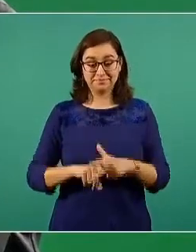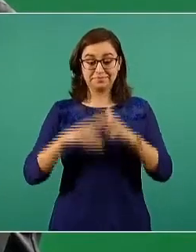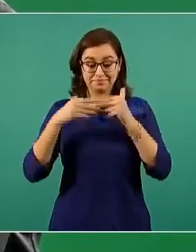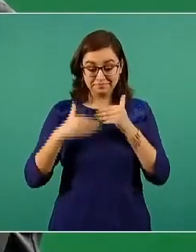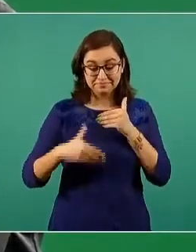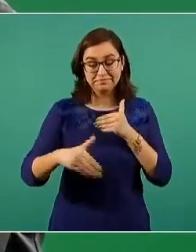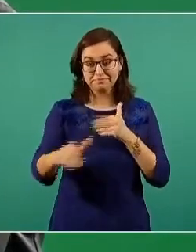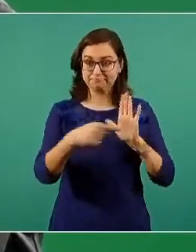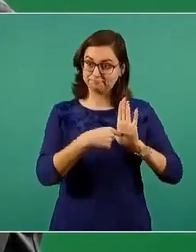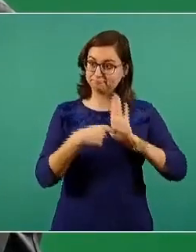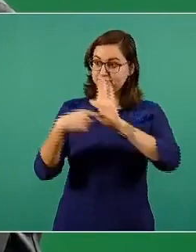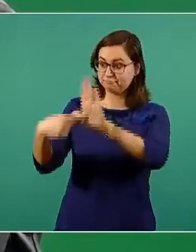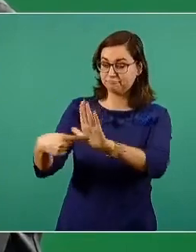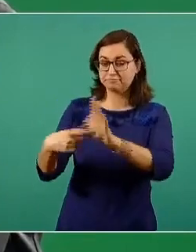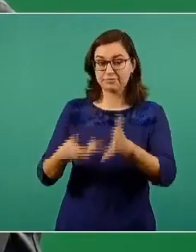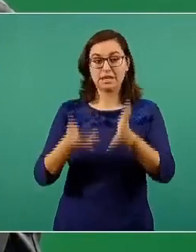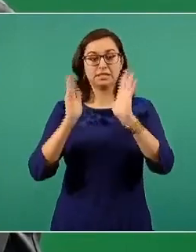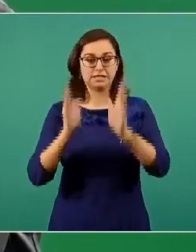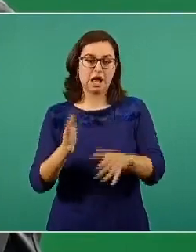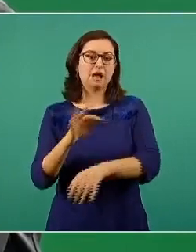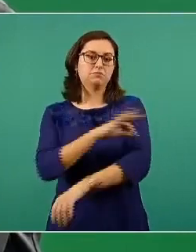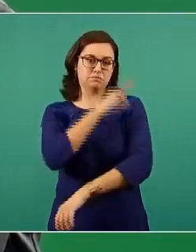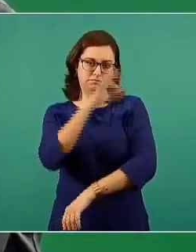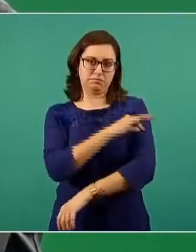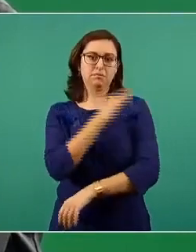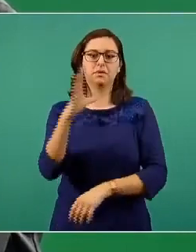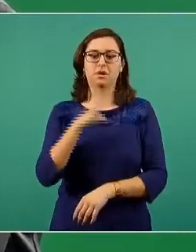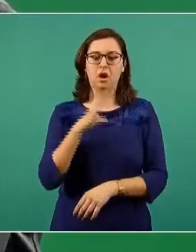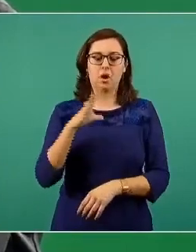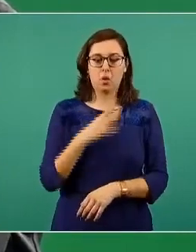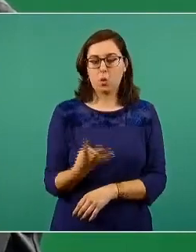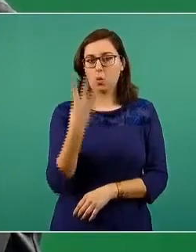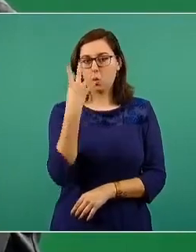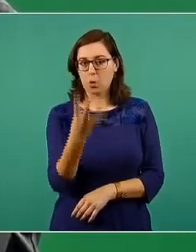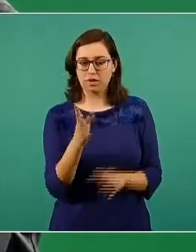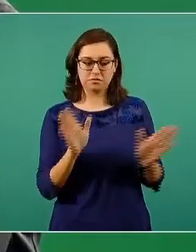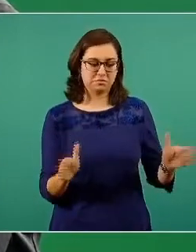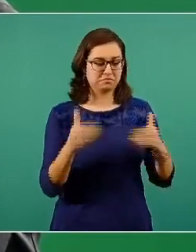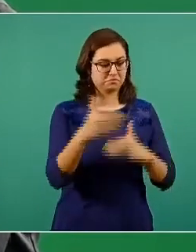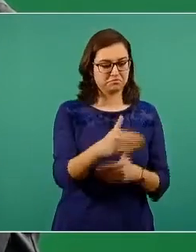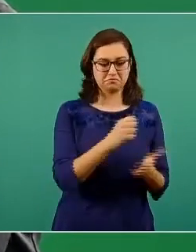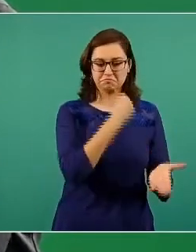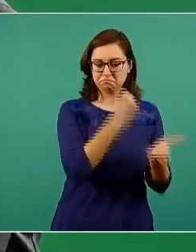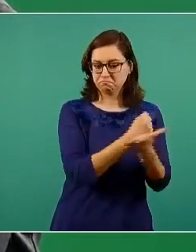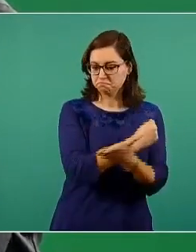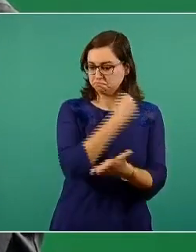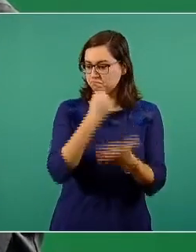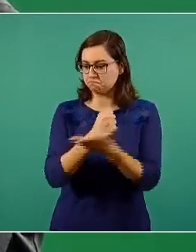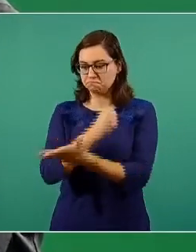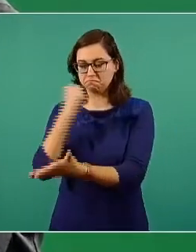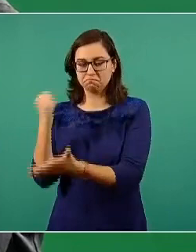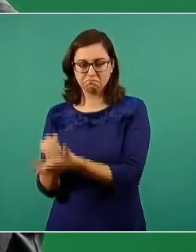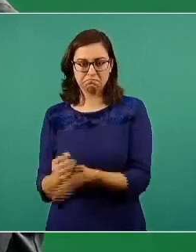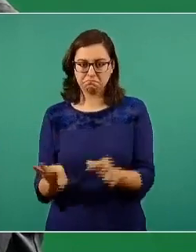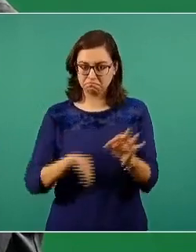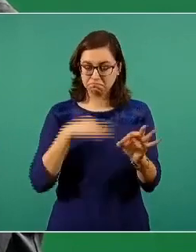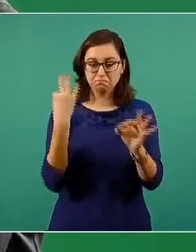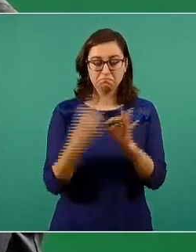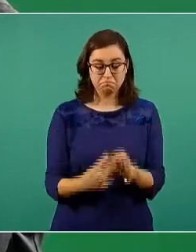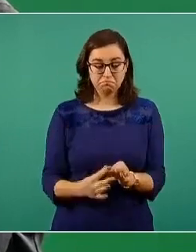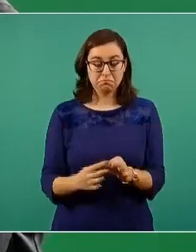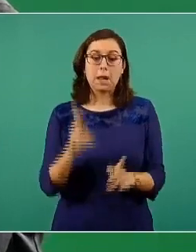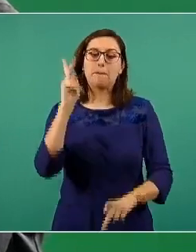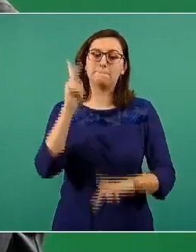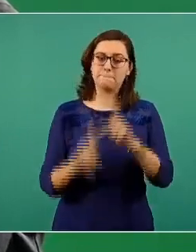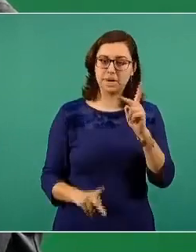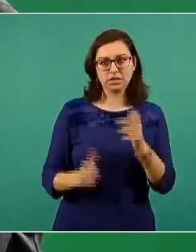tomar conocimiento del arranque ya de la liberación de los lotes de vacuna, algunos de ellos que serán trasladados